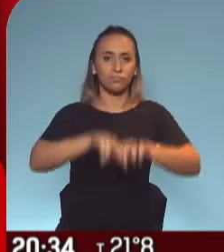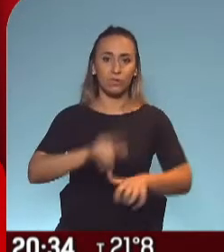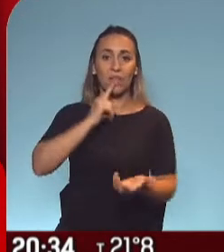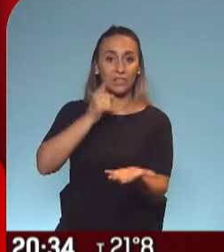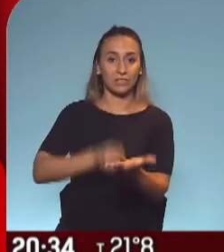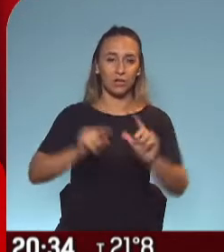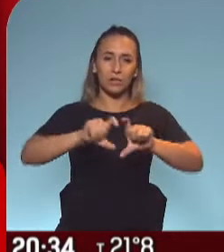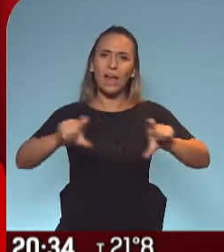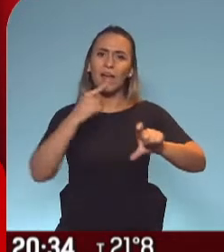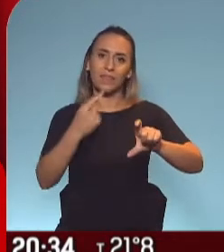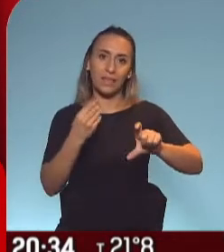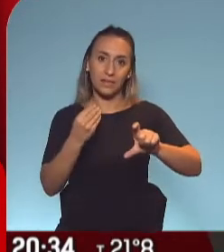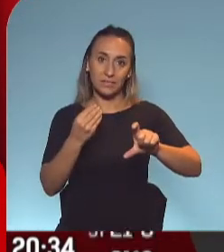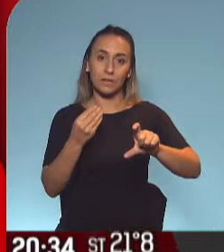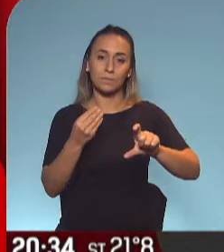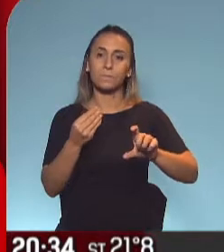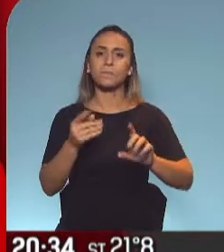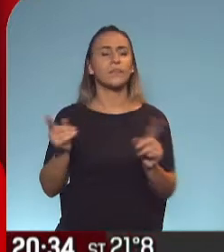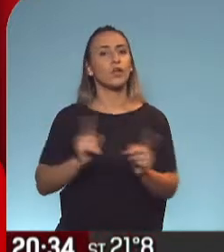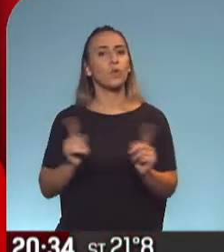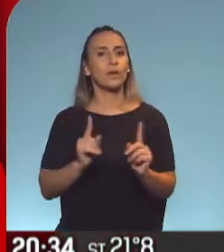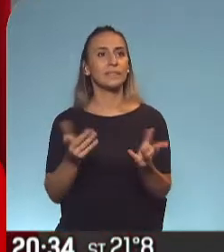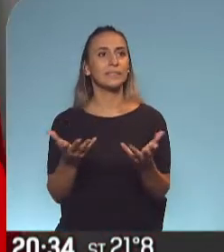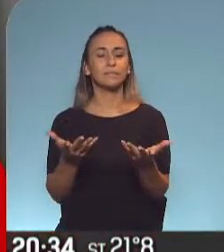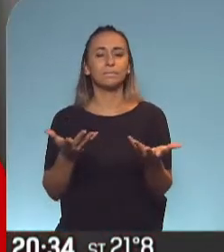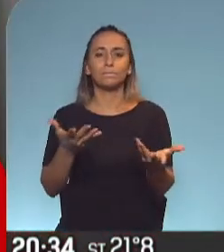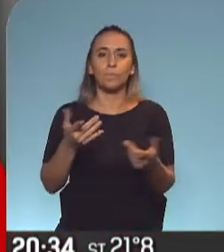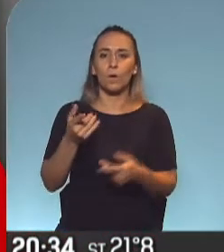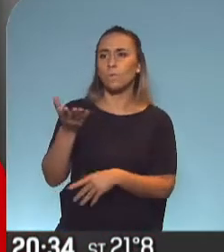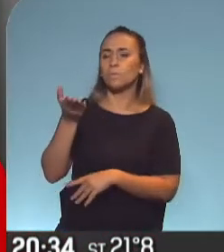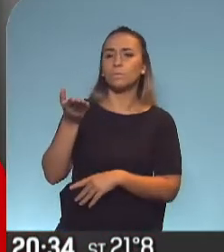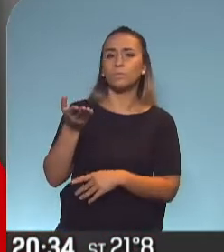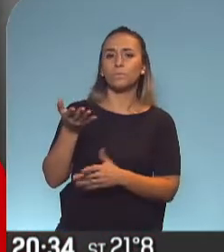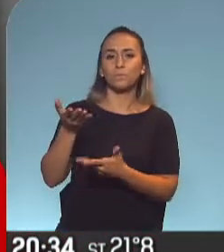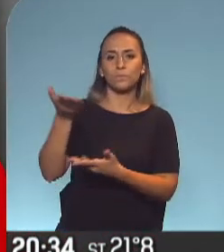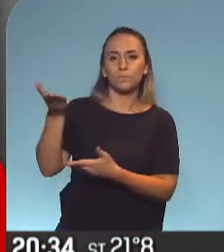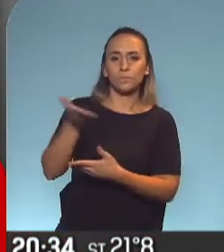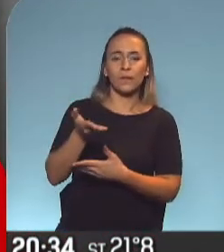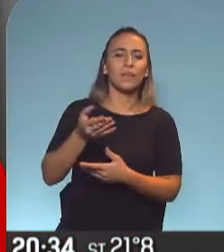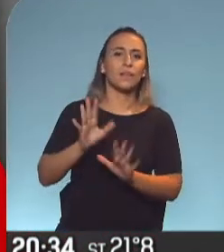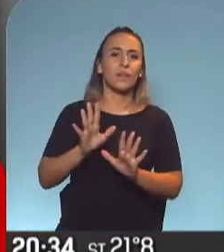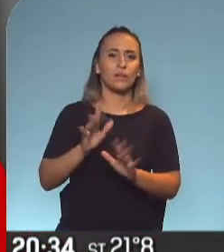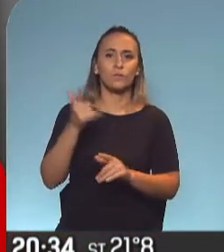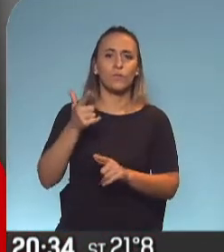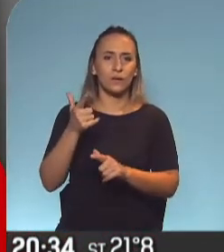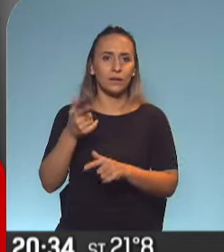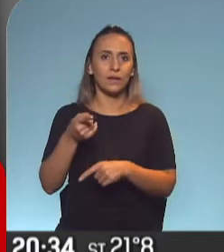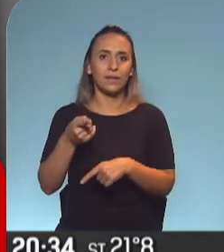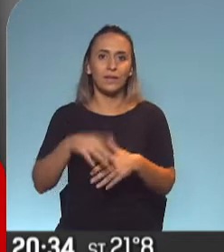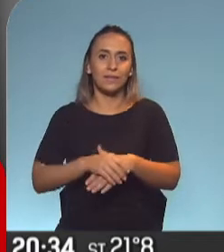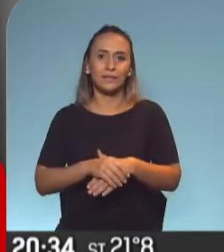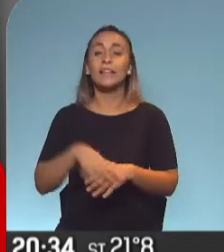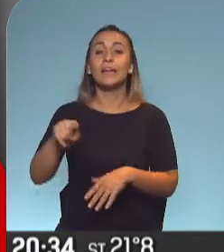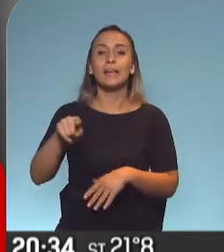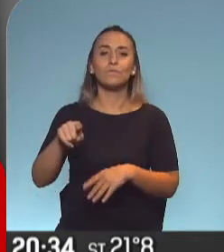plantea ahí es que no se vislumbra la presencia de ningún recaudo procesal de esto que